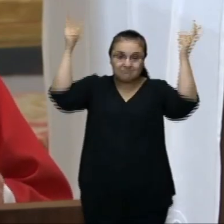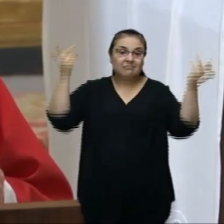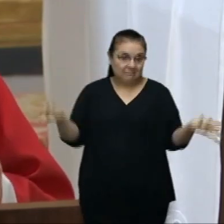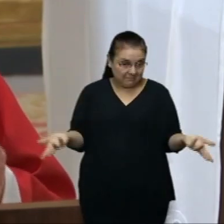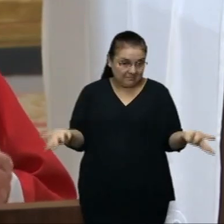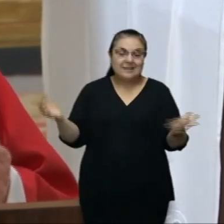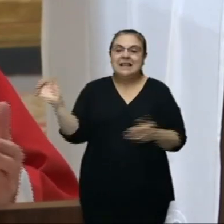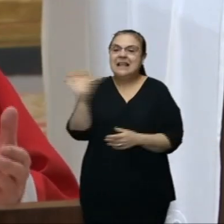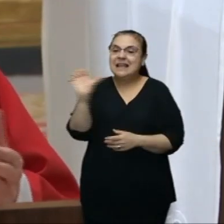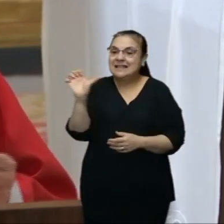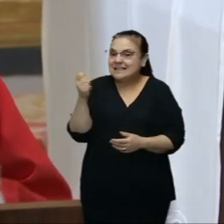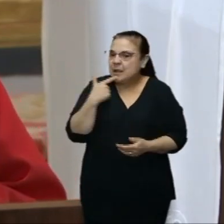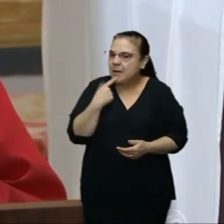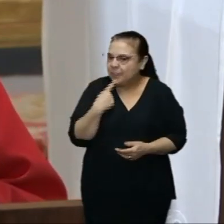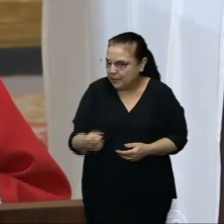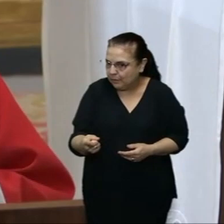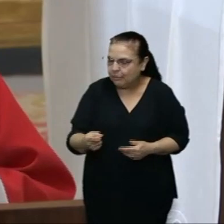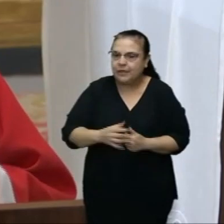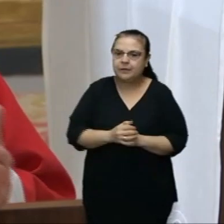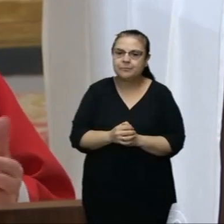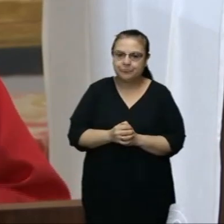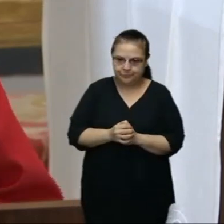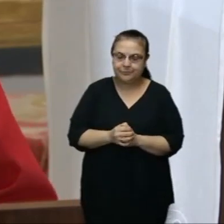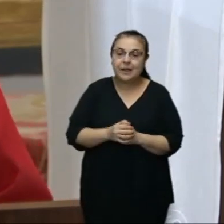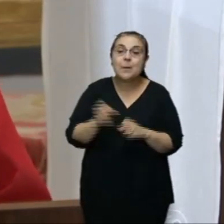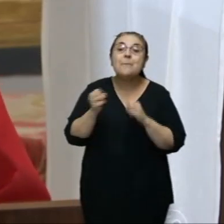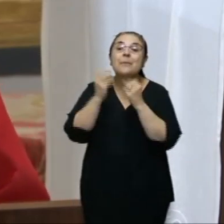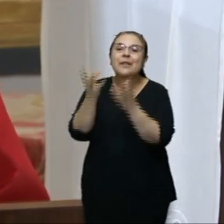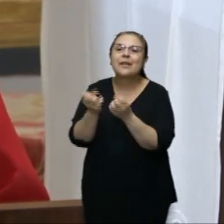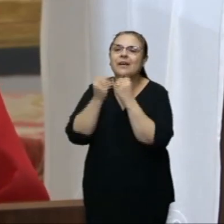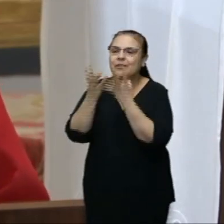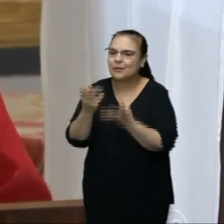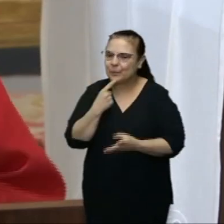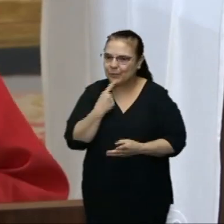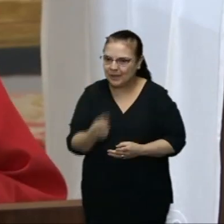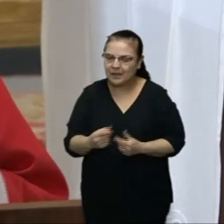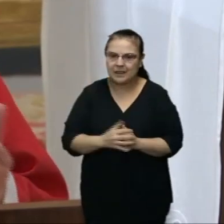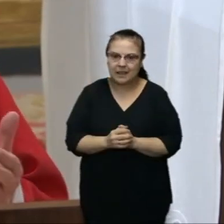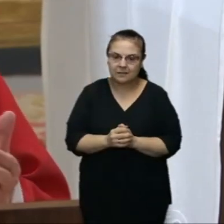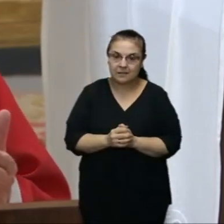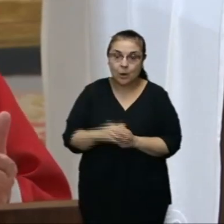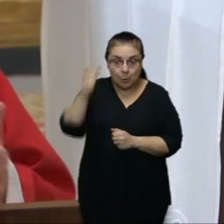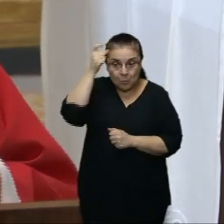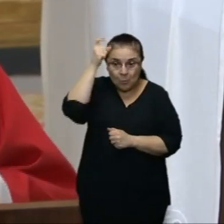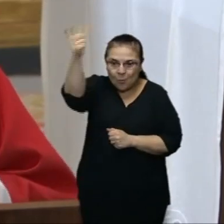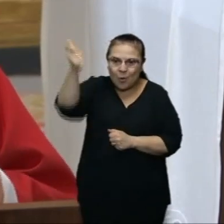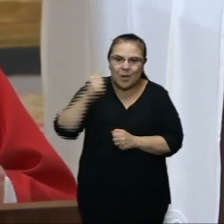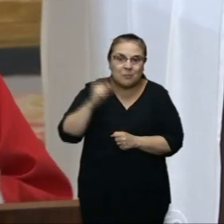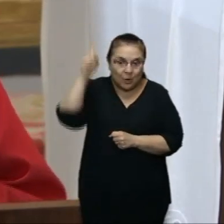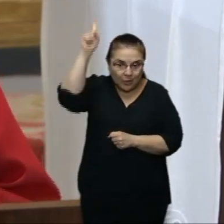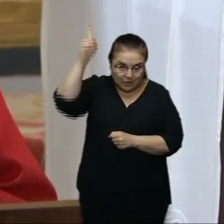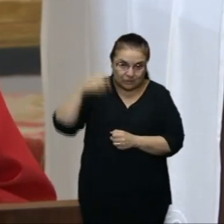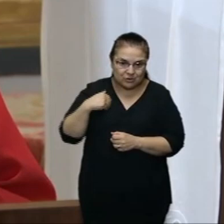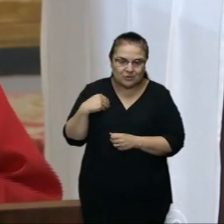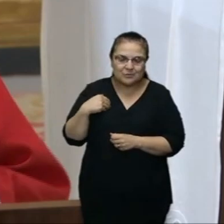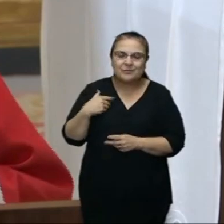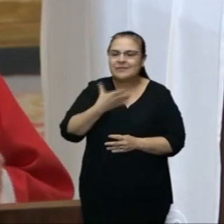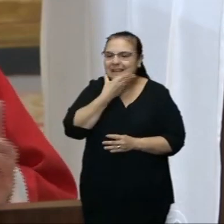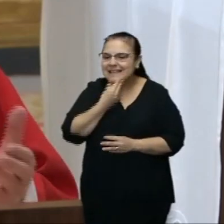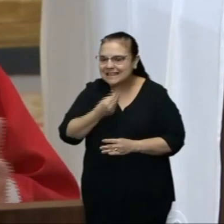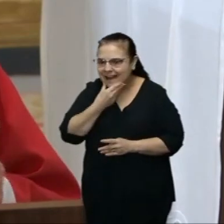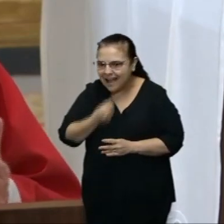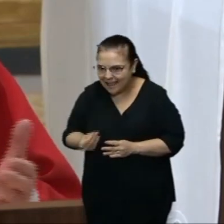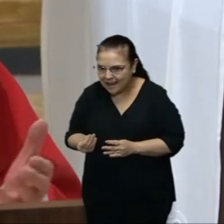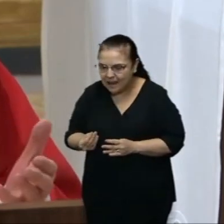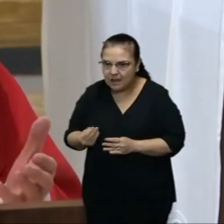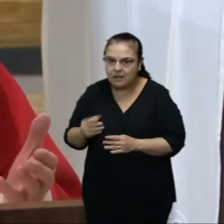propio Esteban les viene a decir en su predicación que el pueblo de Dios, Israel, a lo largo